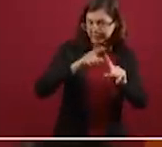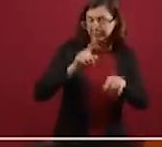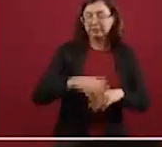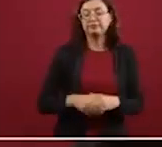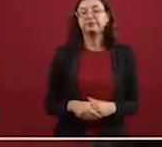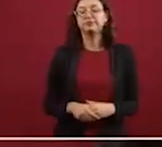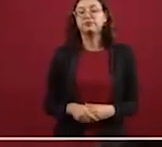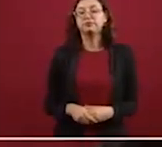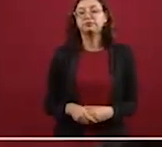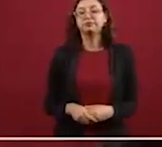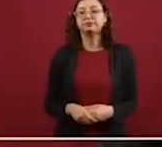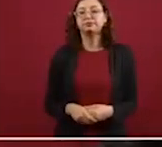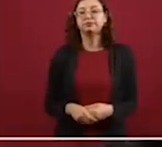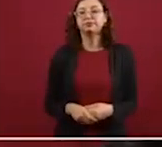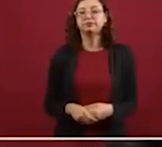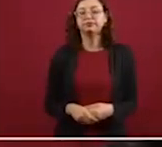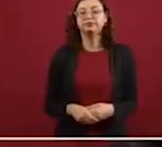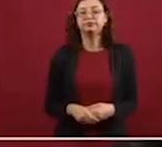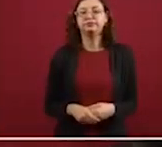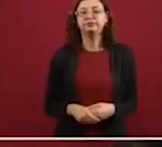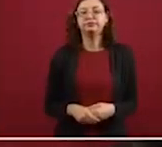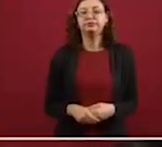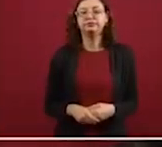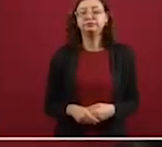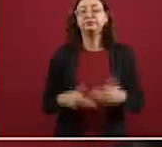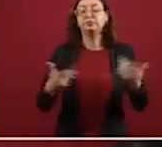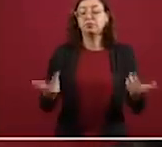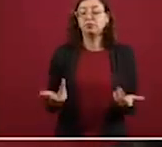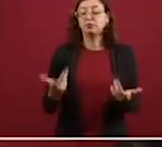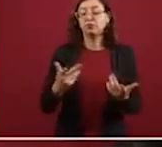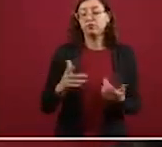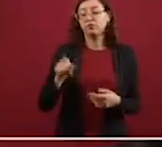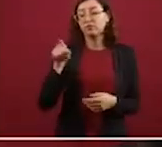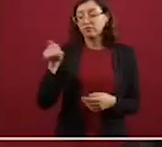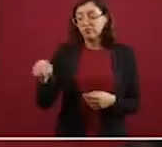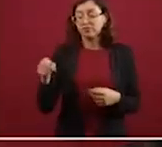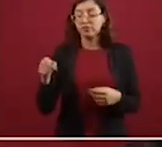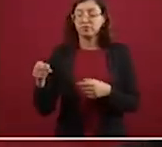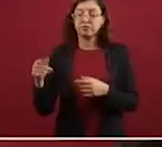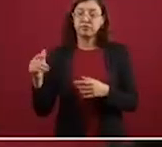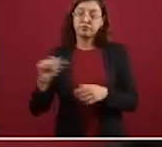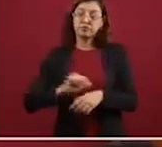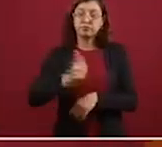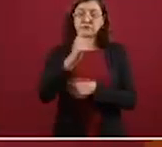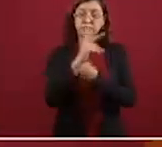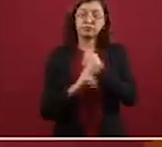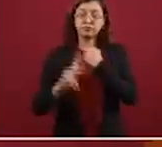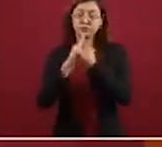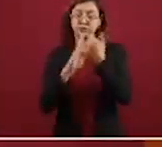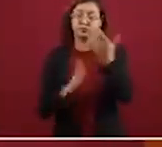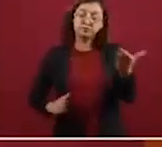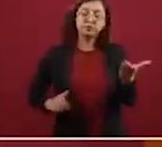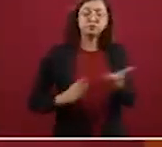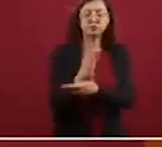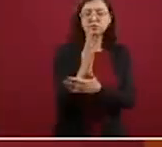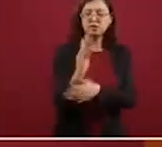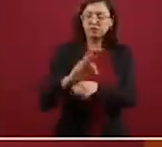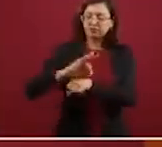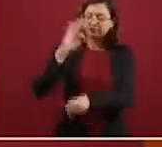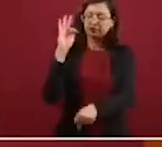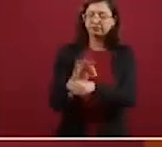el reconocimiento de la condición de refugiado y el otorgamiento de asilo